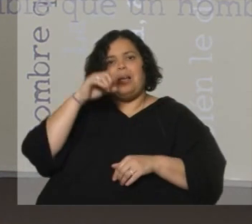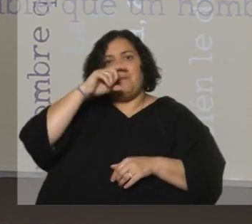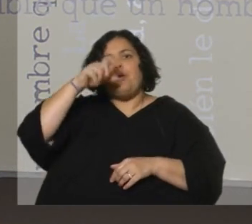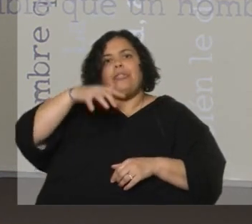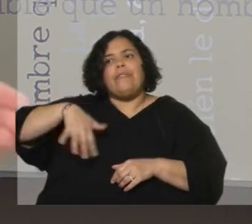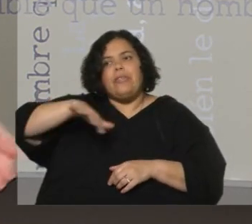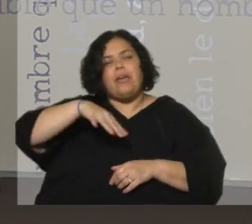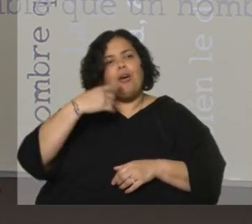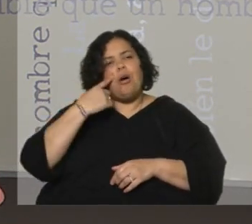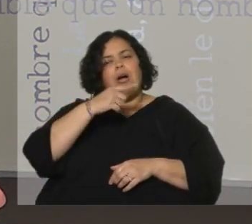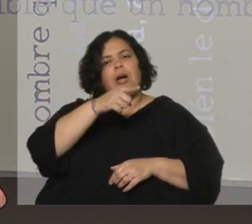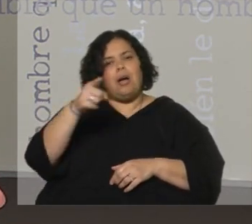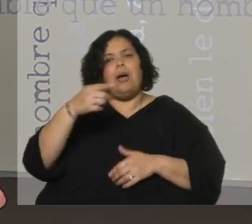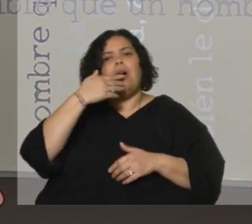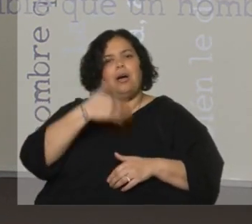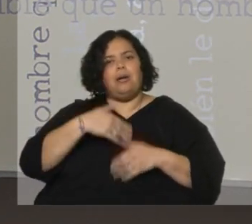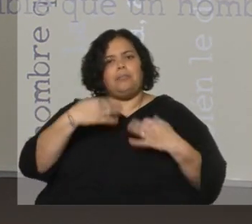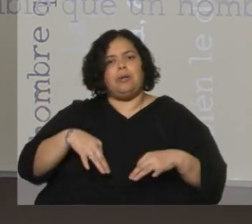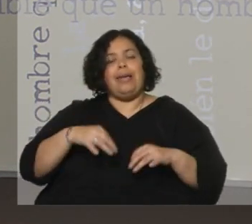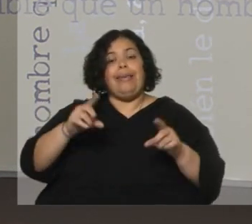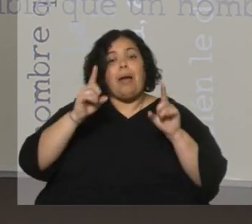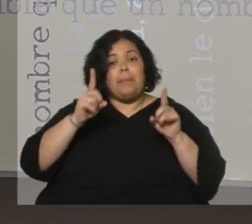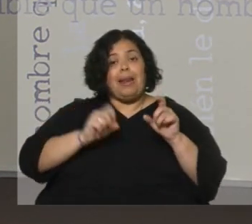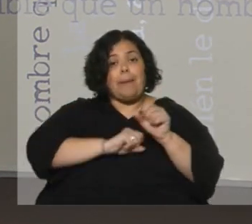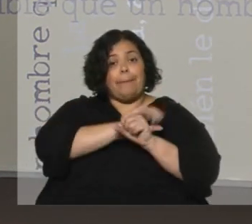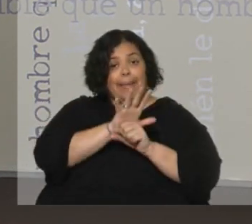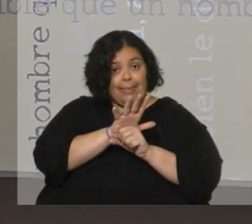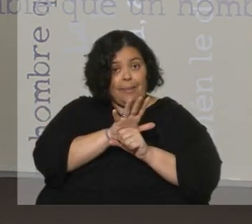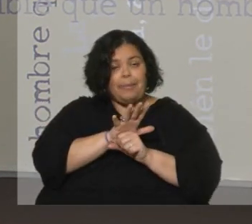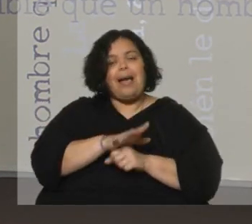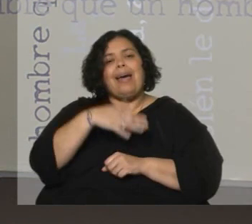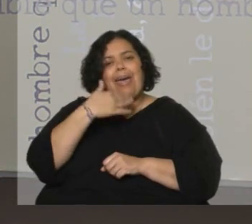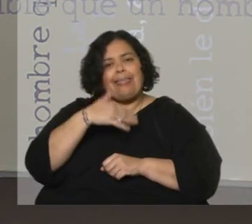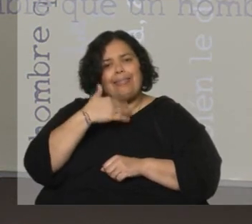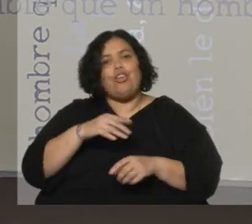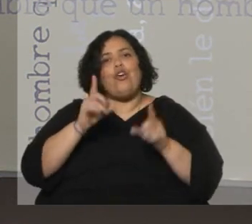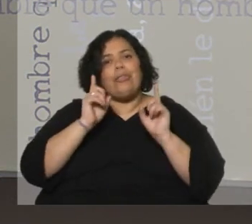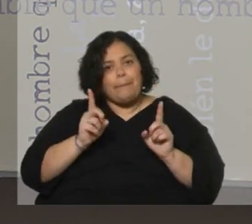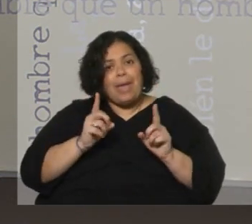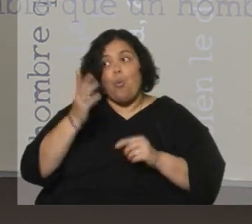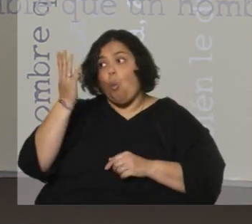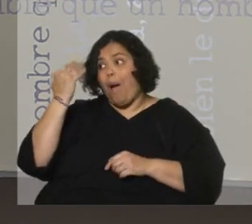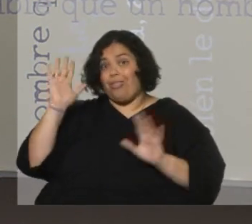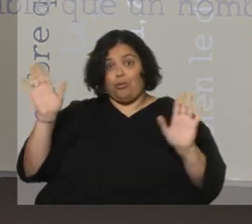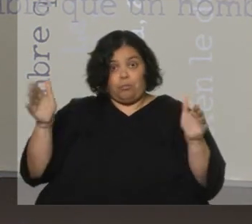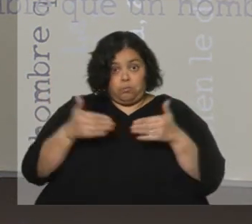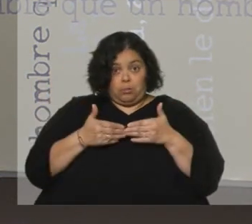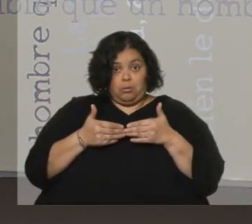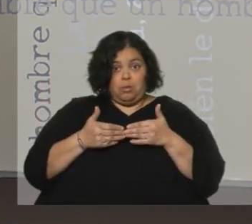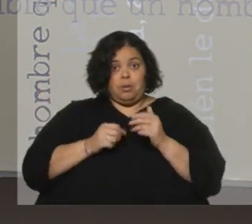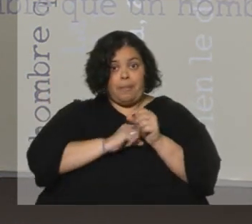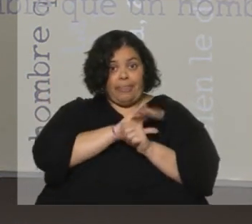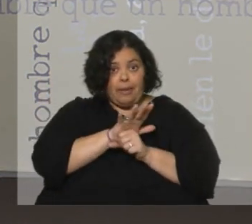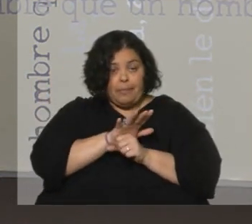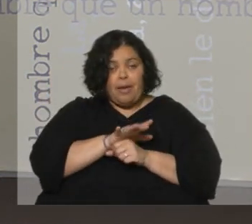hacia y a su vez creo creo que la pandemia también generó la valorización del cielo abierto no cuando nos tocó encerrarnos este mucha gente